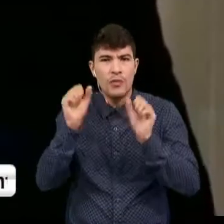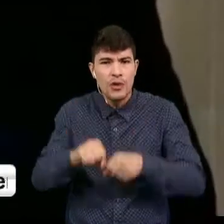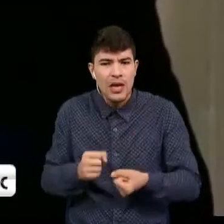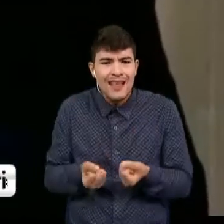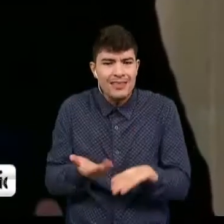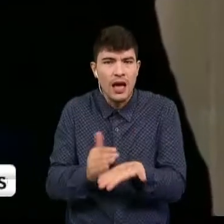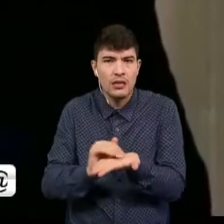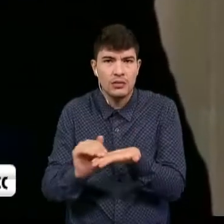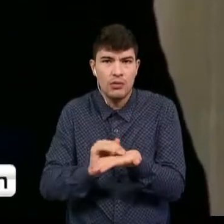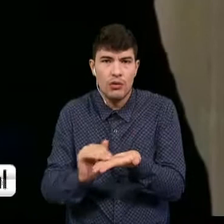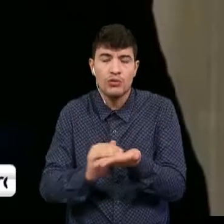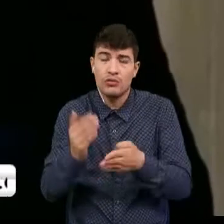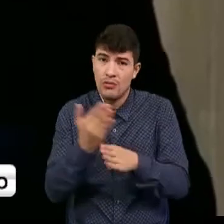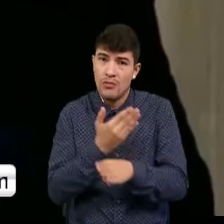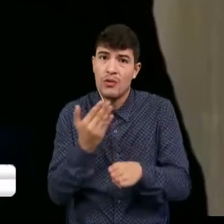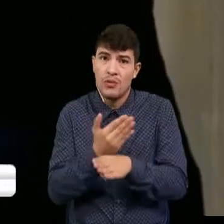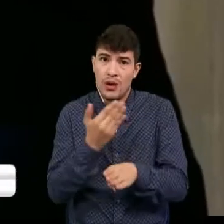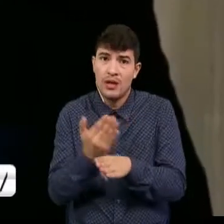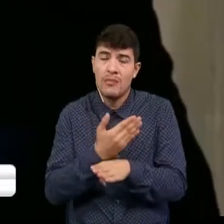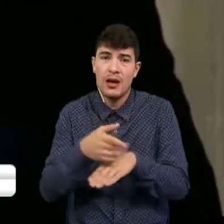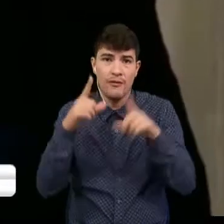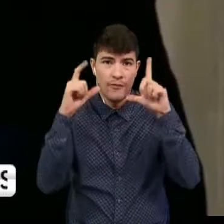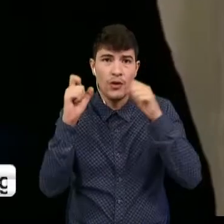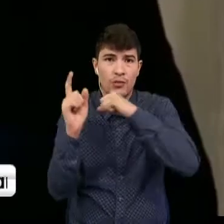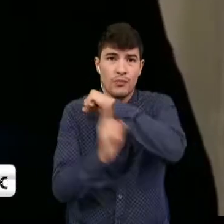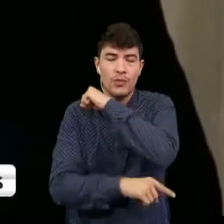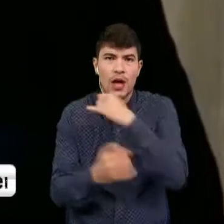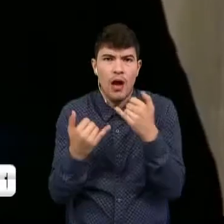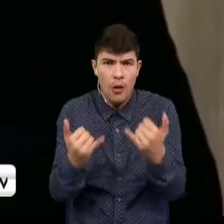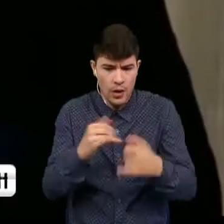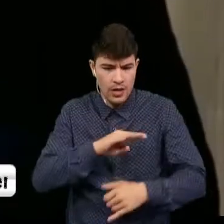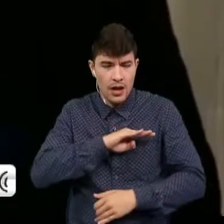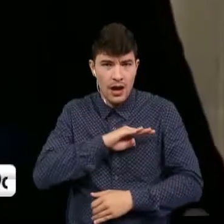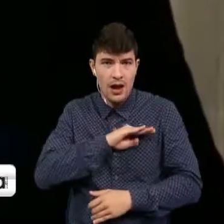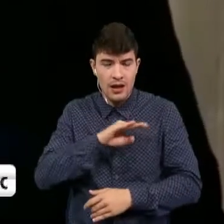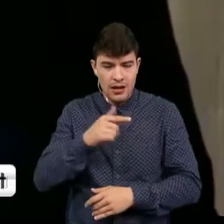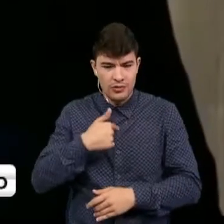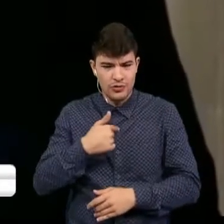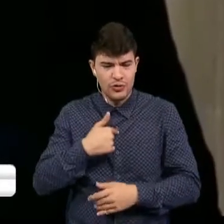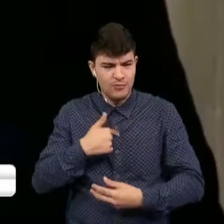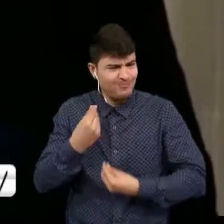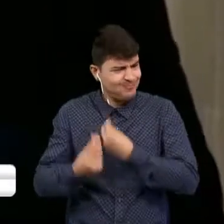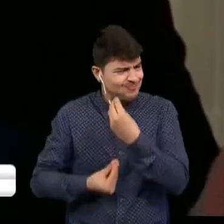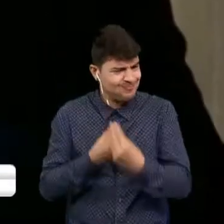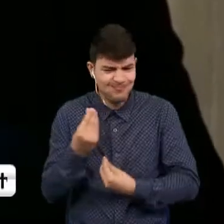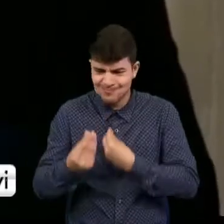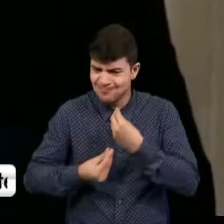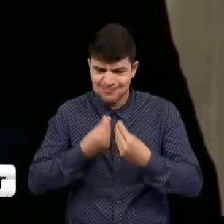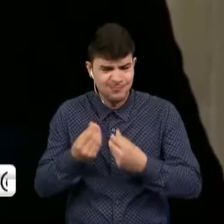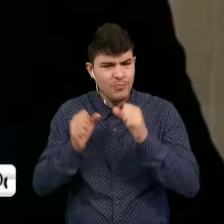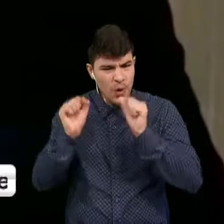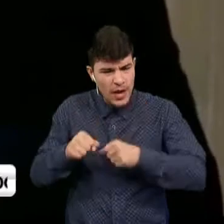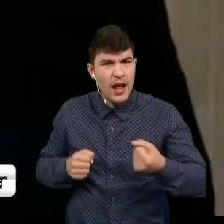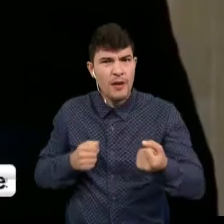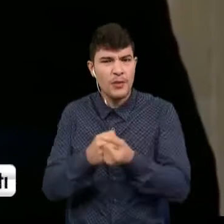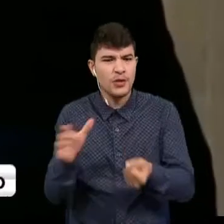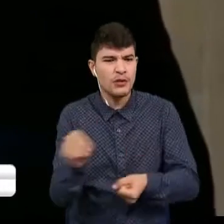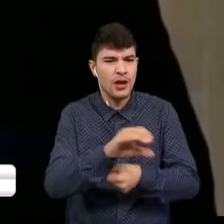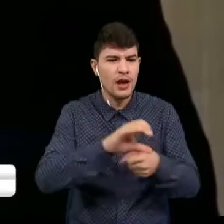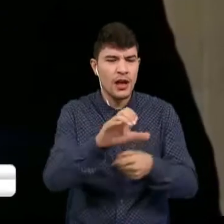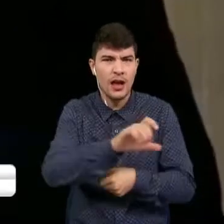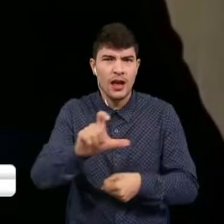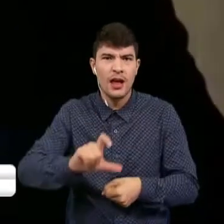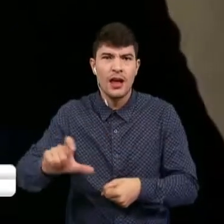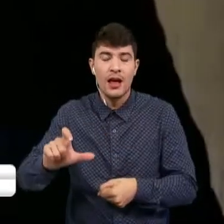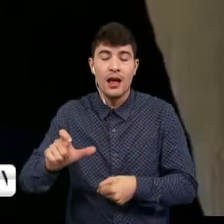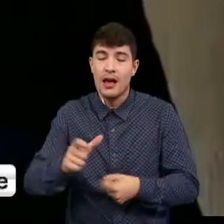de fondo un problema al cual queremos darle una solución definitiva. Hoy como alcalde estoy haciendo hasta lo imposible por ponerme del lado de los ciudadanos y favorecerlos en la